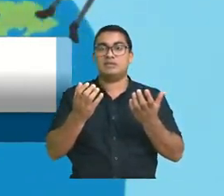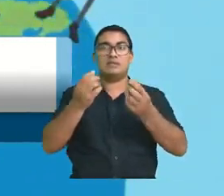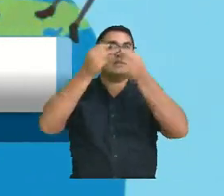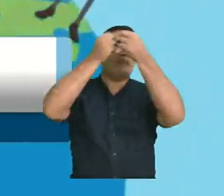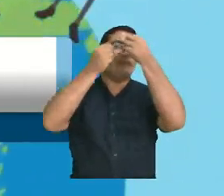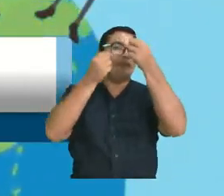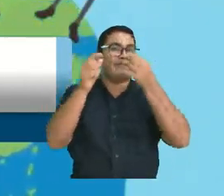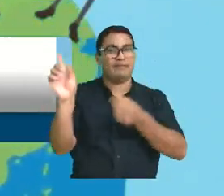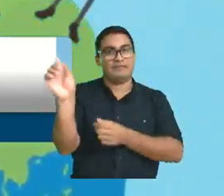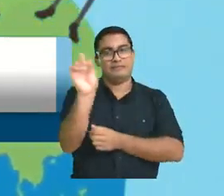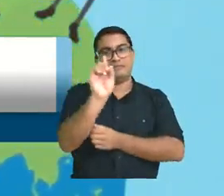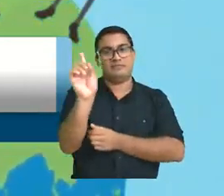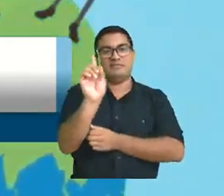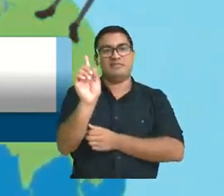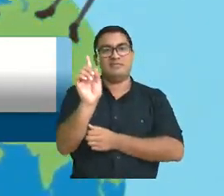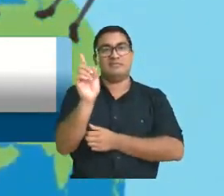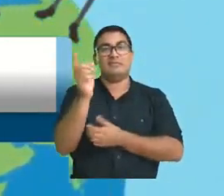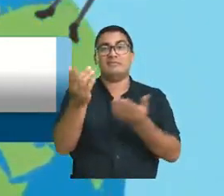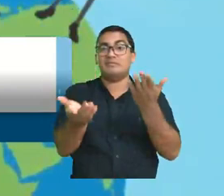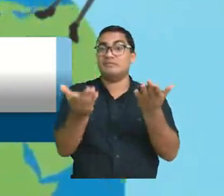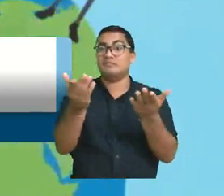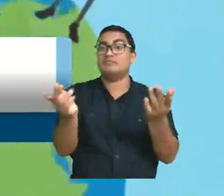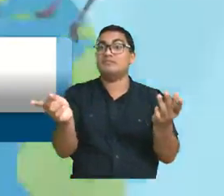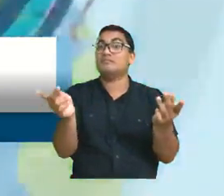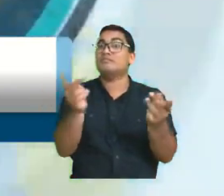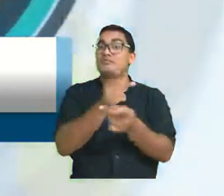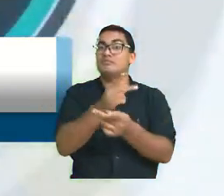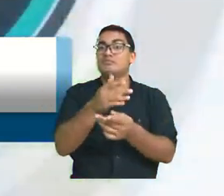procedimiento quirúrgico, a menos pues de que sea de tratar